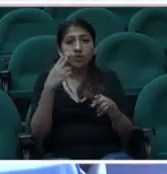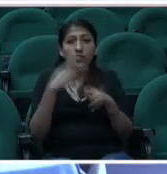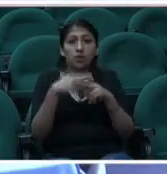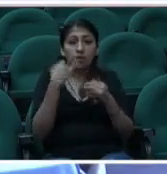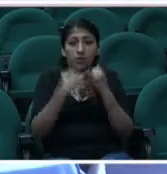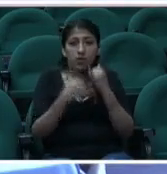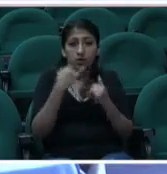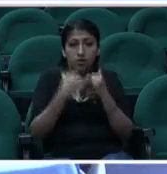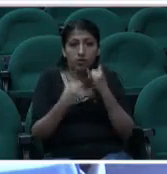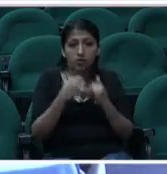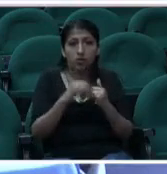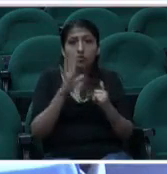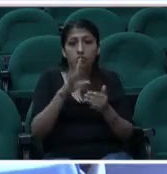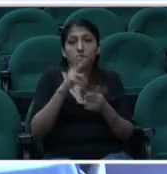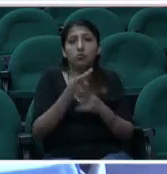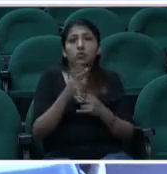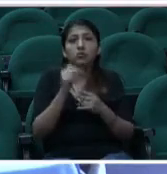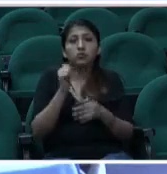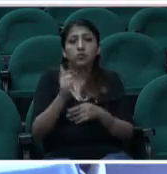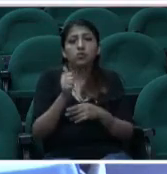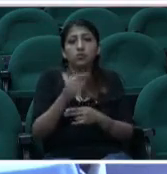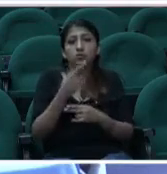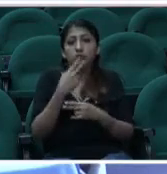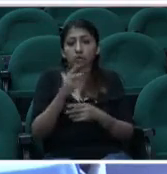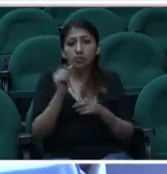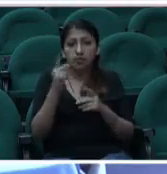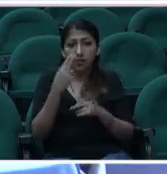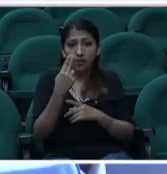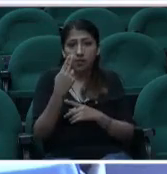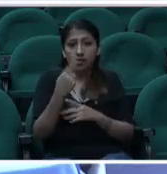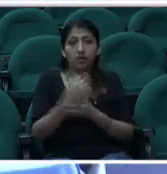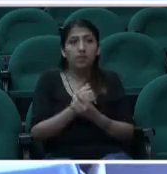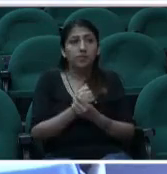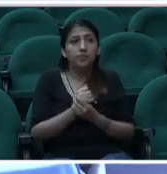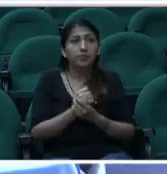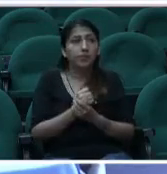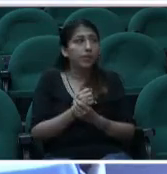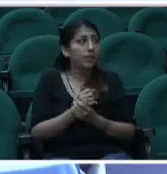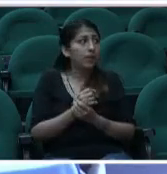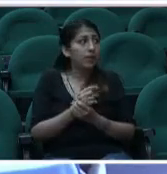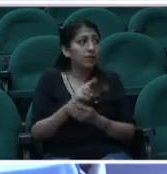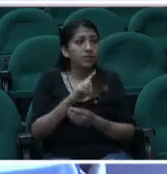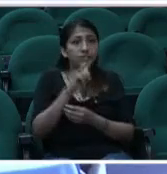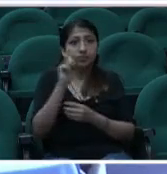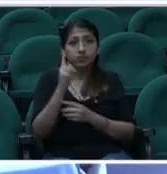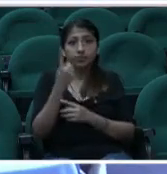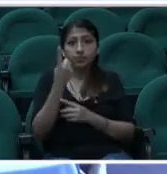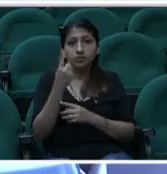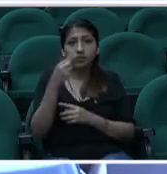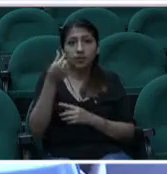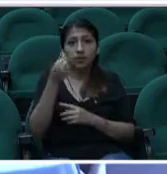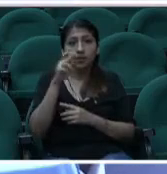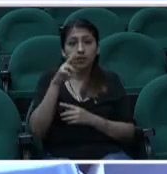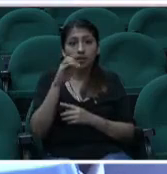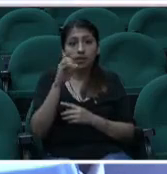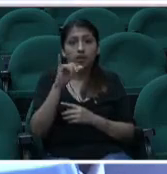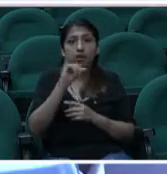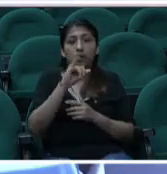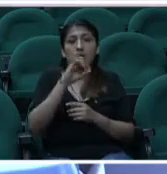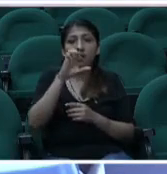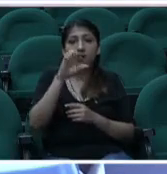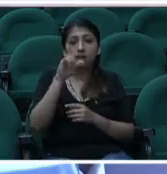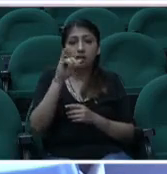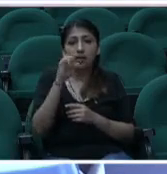apellido que salga pues será su respectiva pareja así que la primera pareja establecida sería de granda y cachero